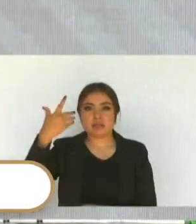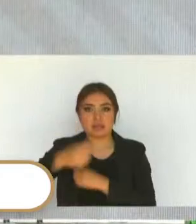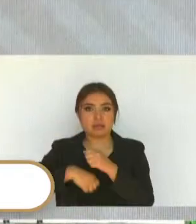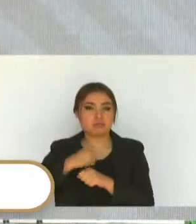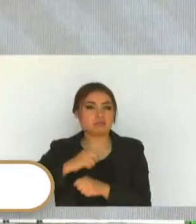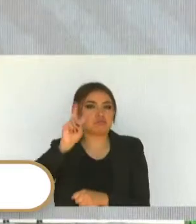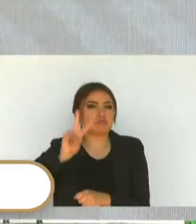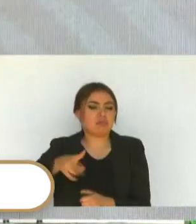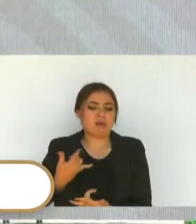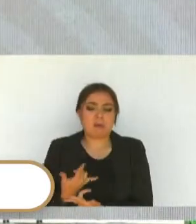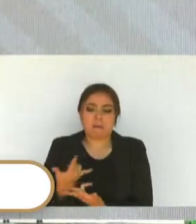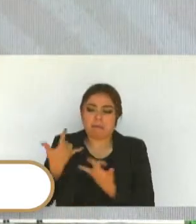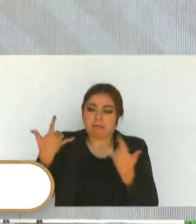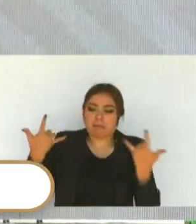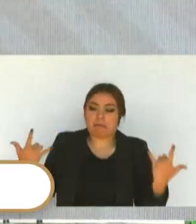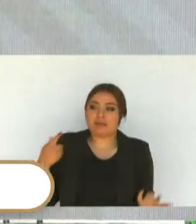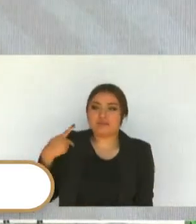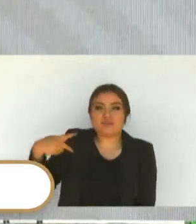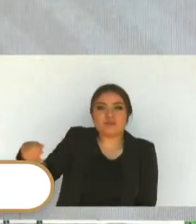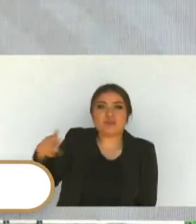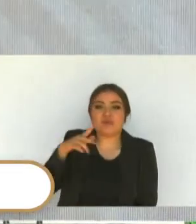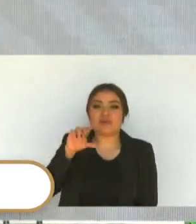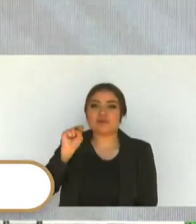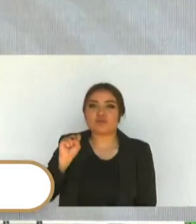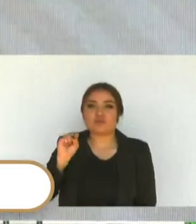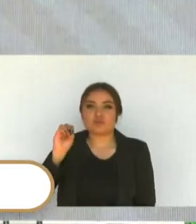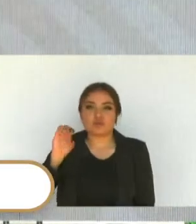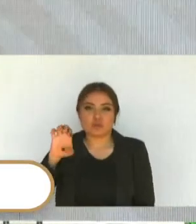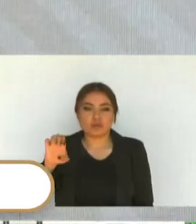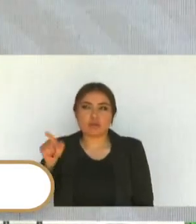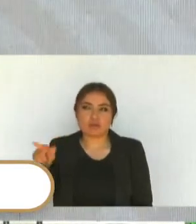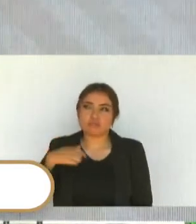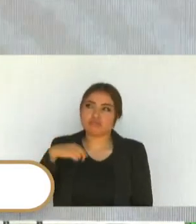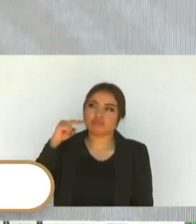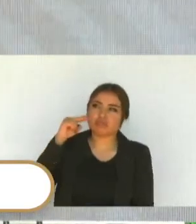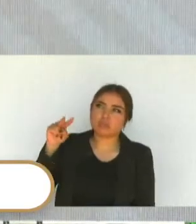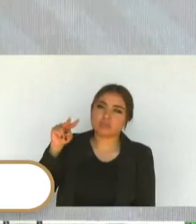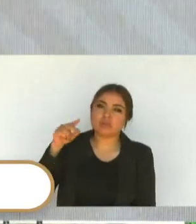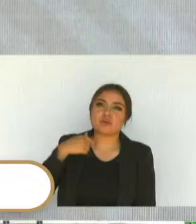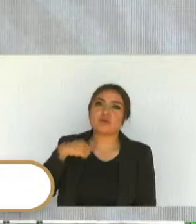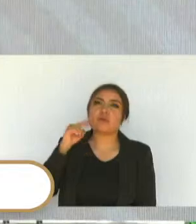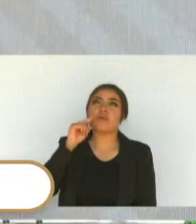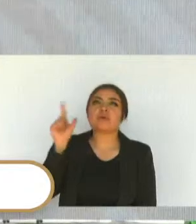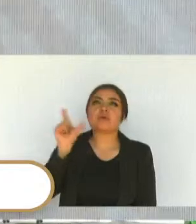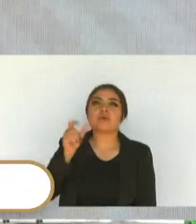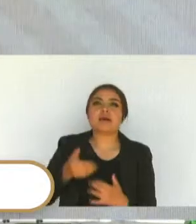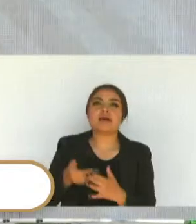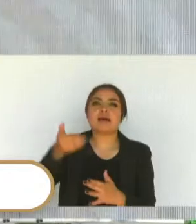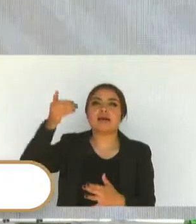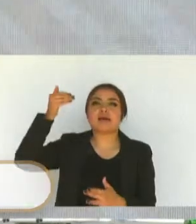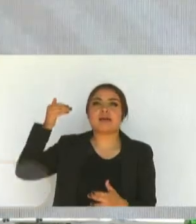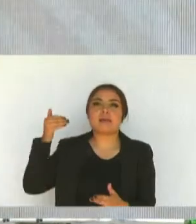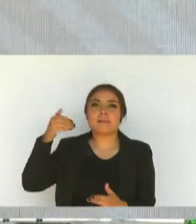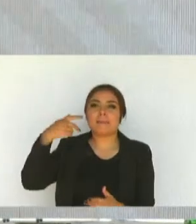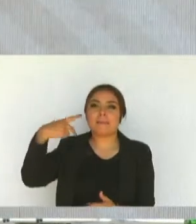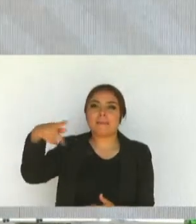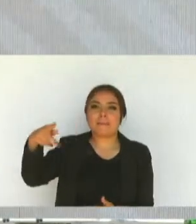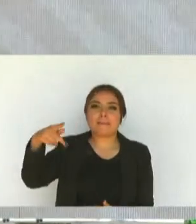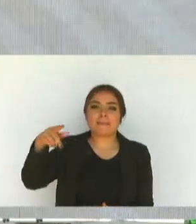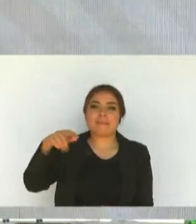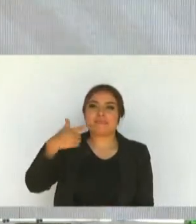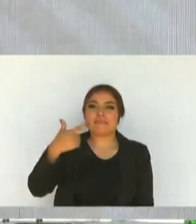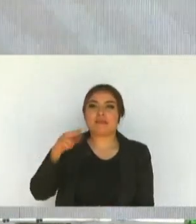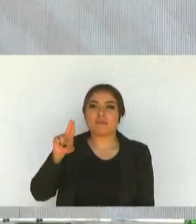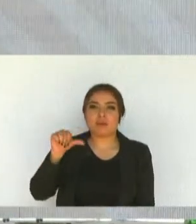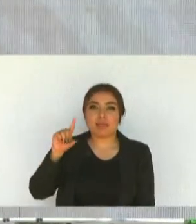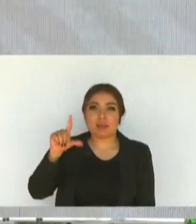historia, que Zoé la conoce además, por me tocó escucharlo en su intervención en el Plan de Guadalupe en mi segundo